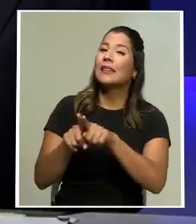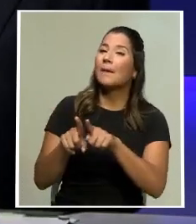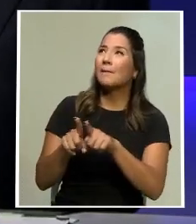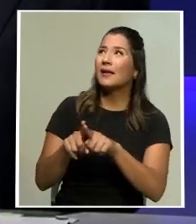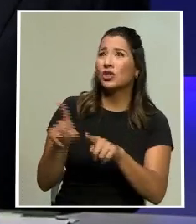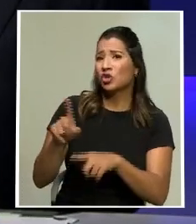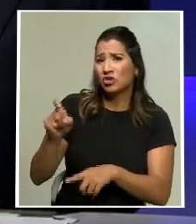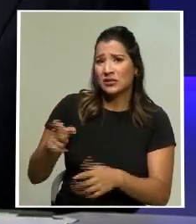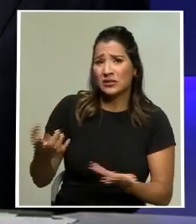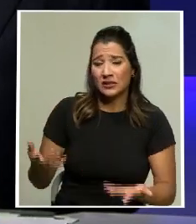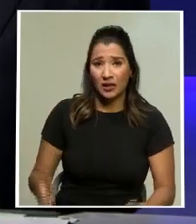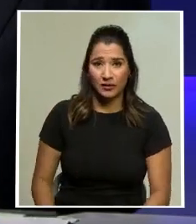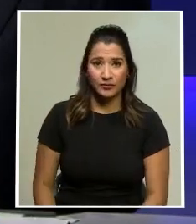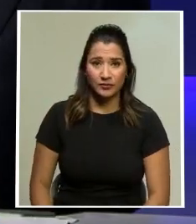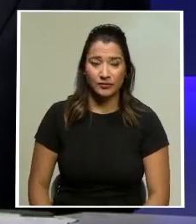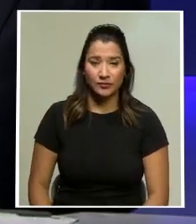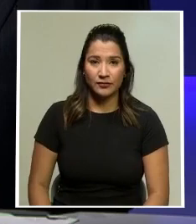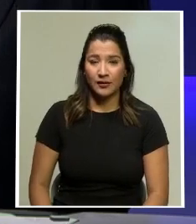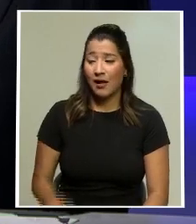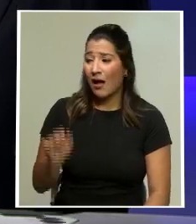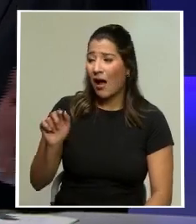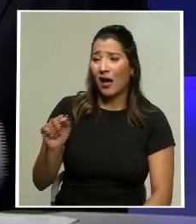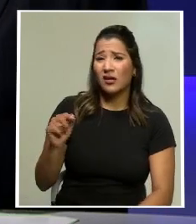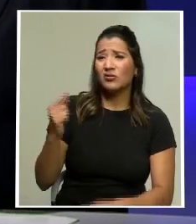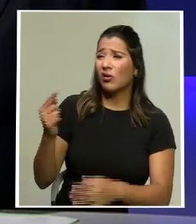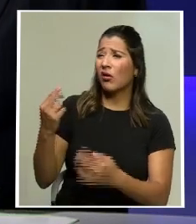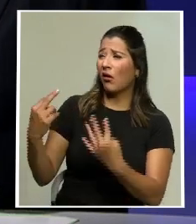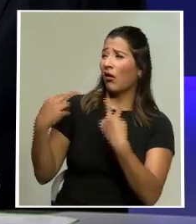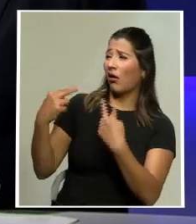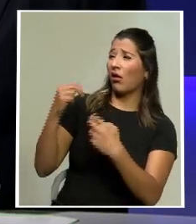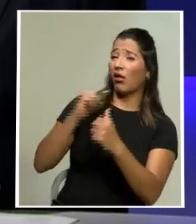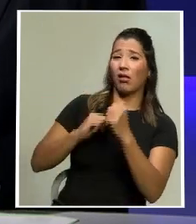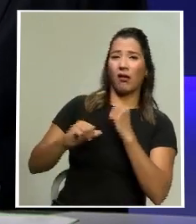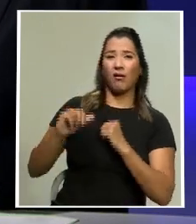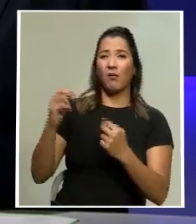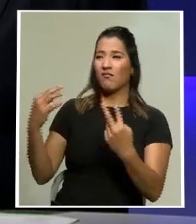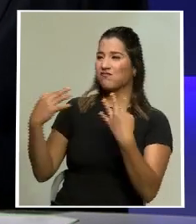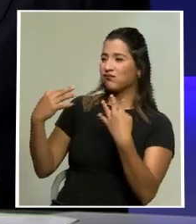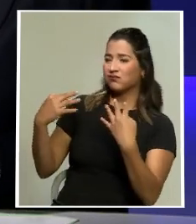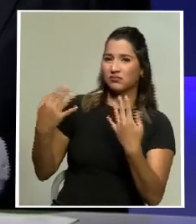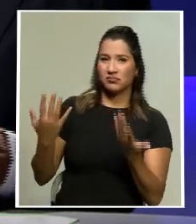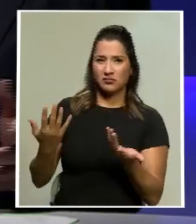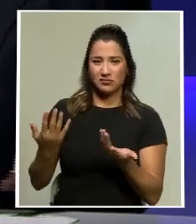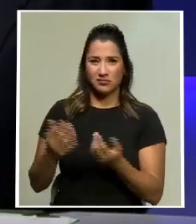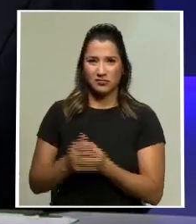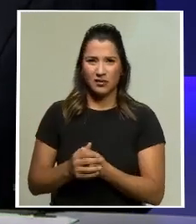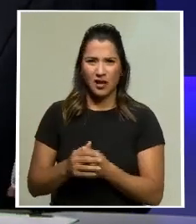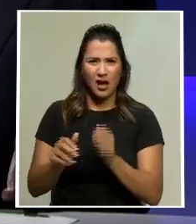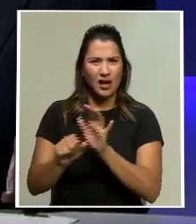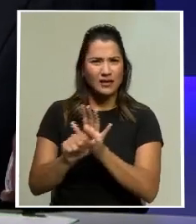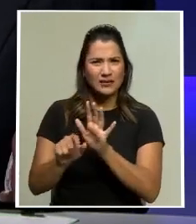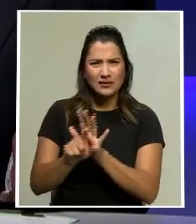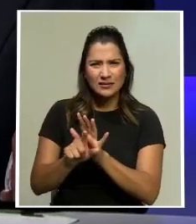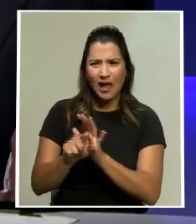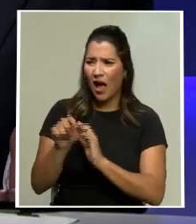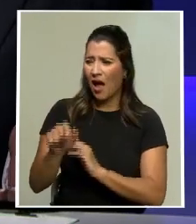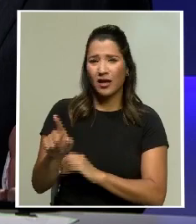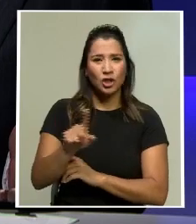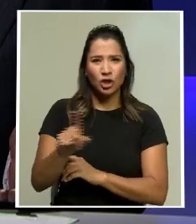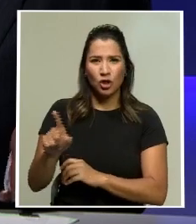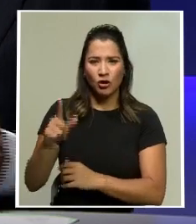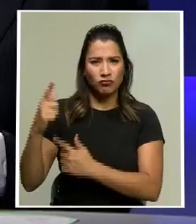innecesario, era puro show. Un Congreso no es una unidad militar,